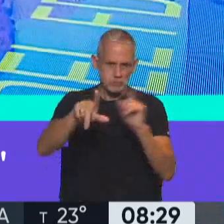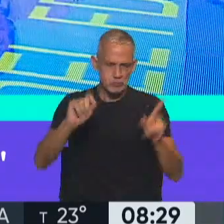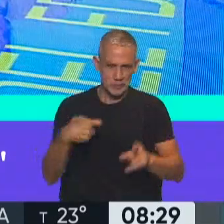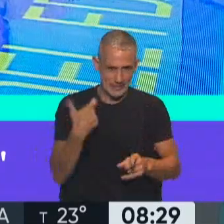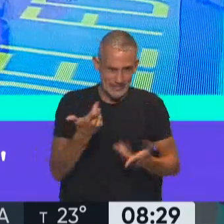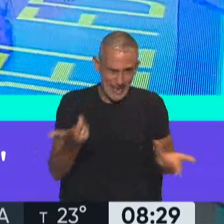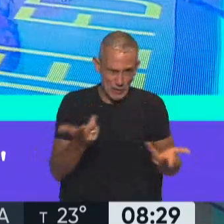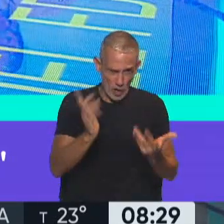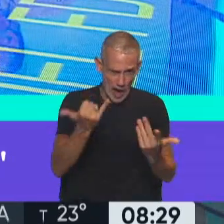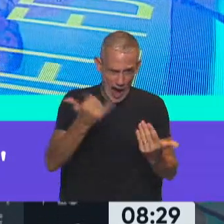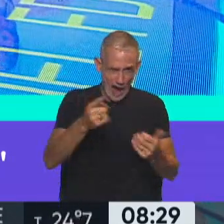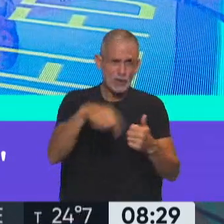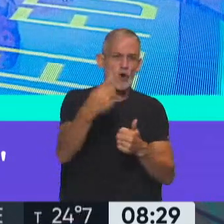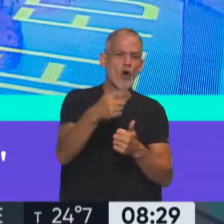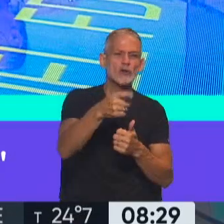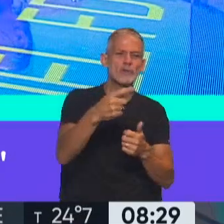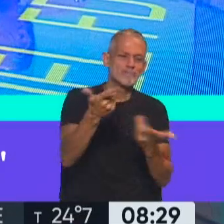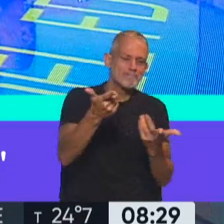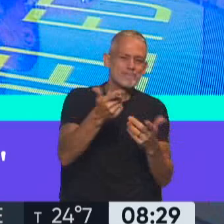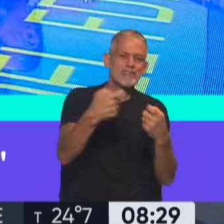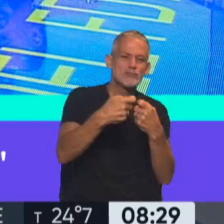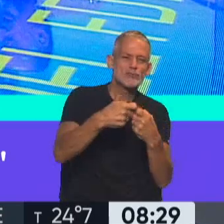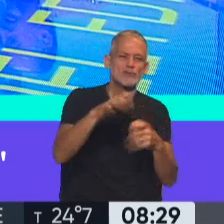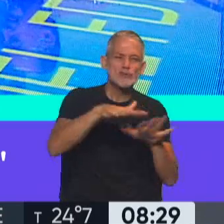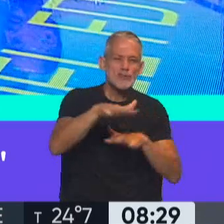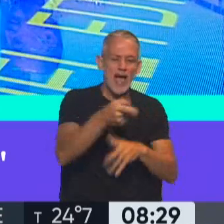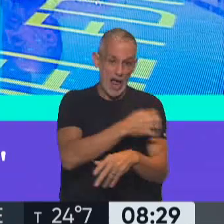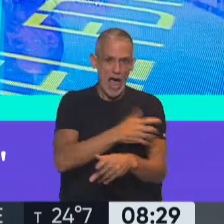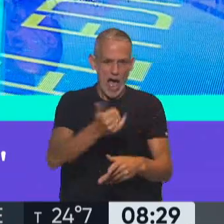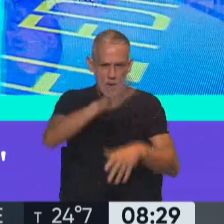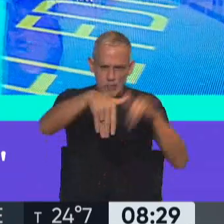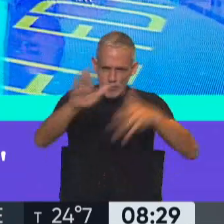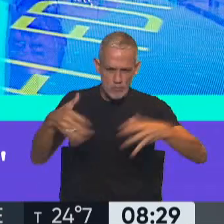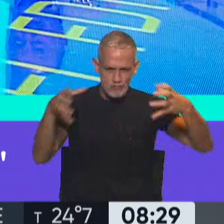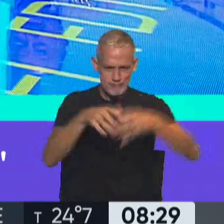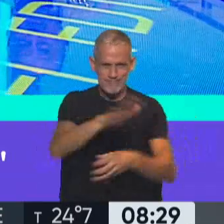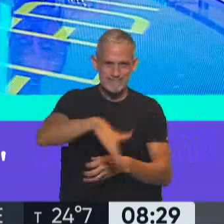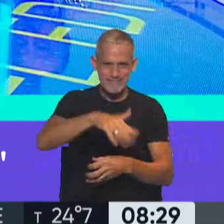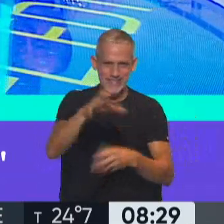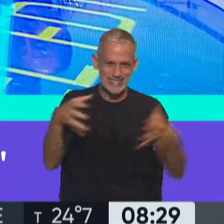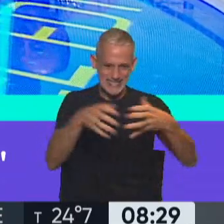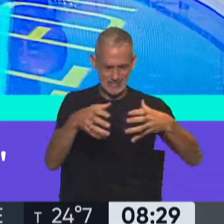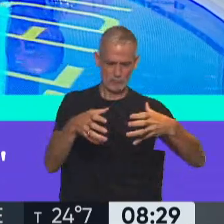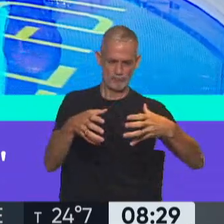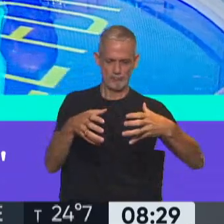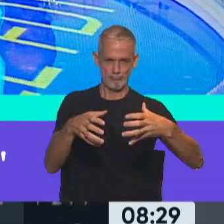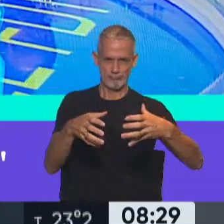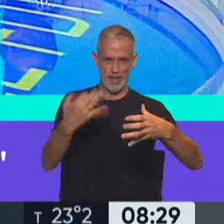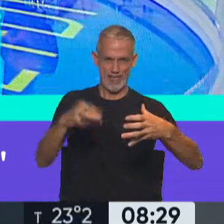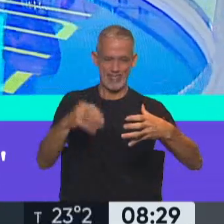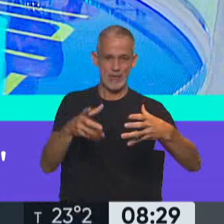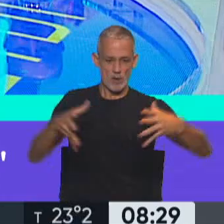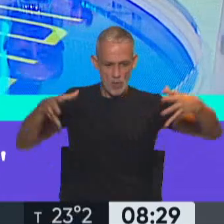sociales, claro, por eso le preguntaba. otros al movimiento sindical. Hay que convocar a los sectores populares, hay que constituir